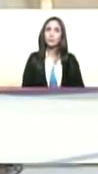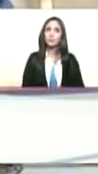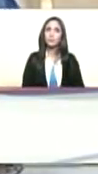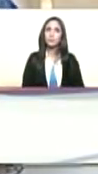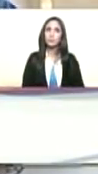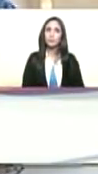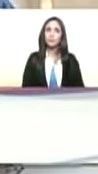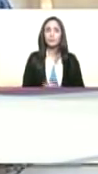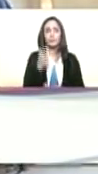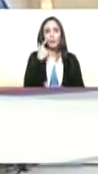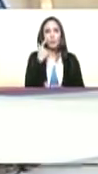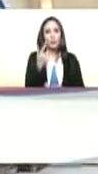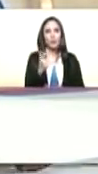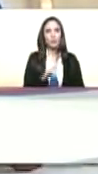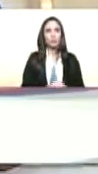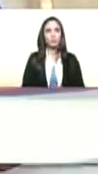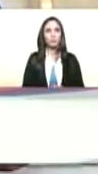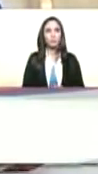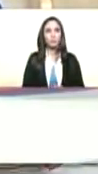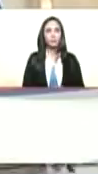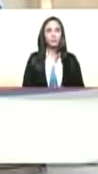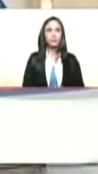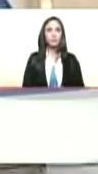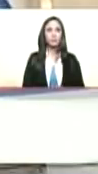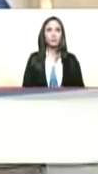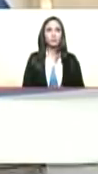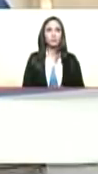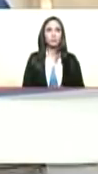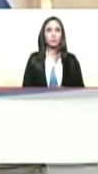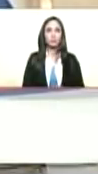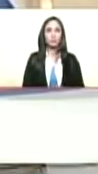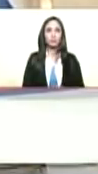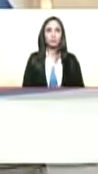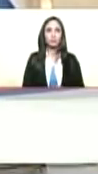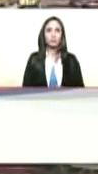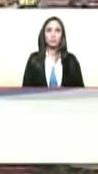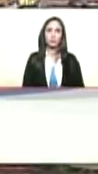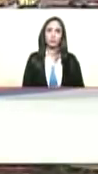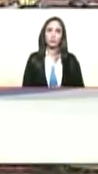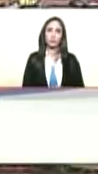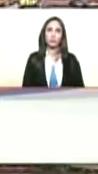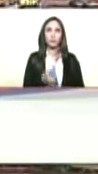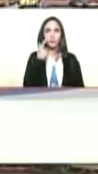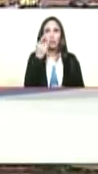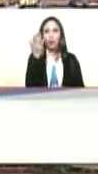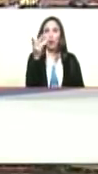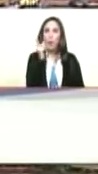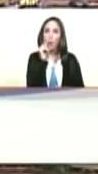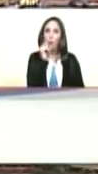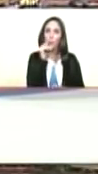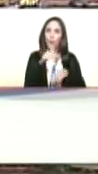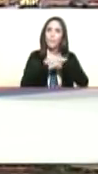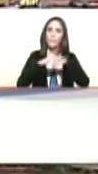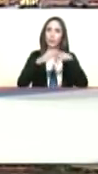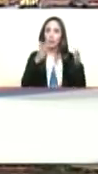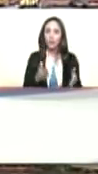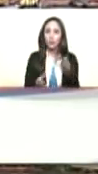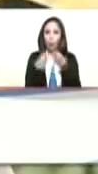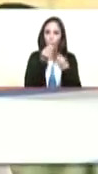Bueno, fíjense ustedes. Entonces, Freddy es tuitero. Freddy todavía no ha experimentado la vida del